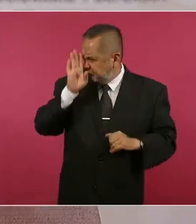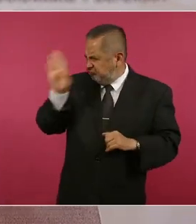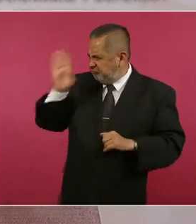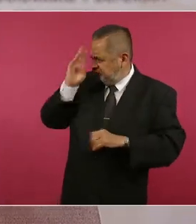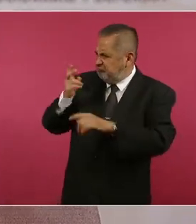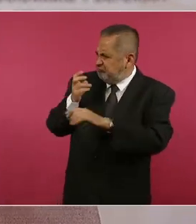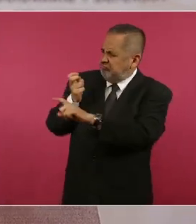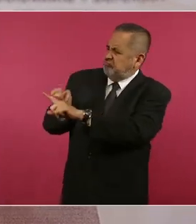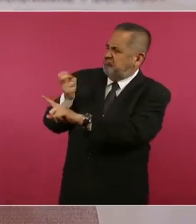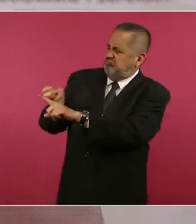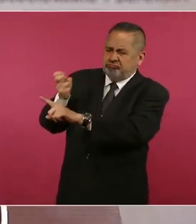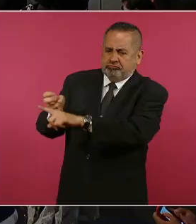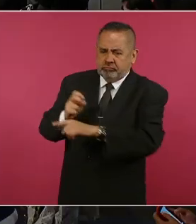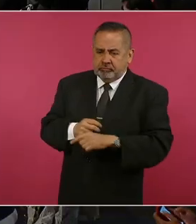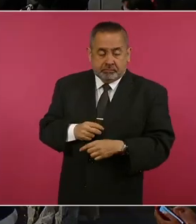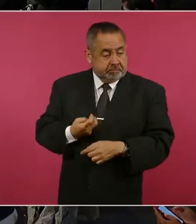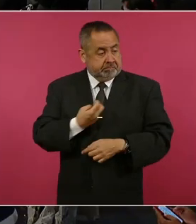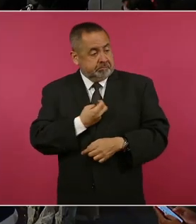se